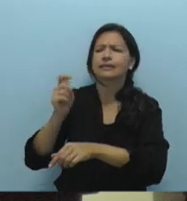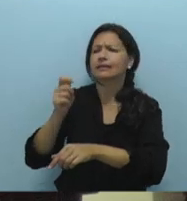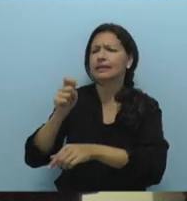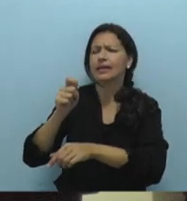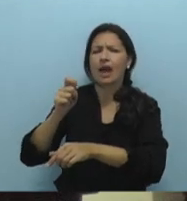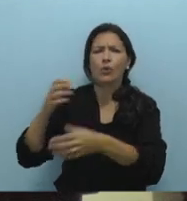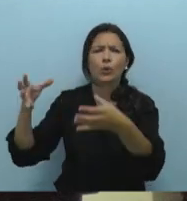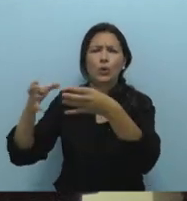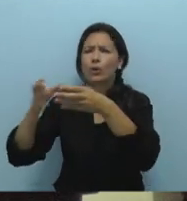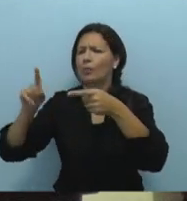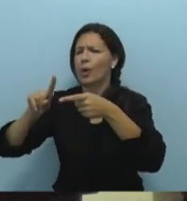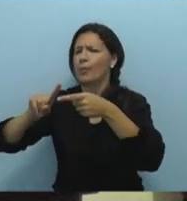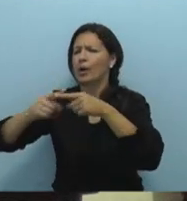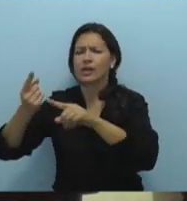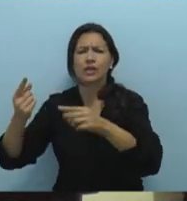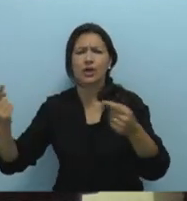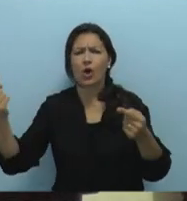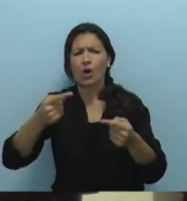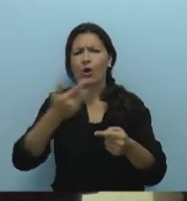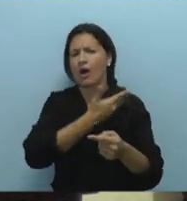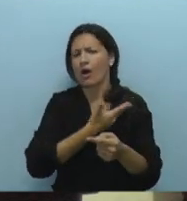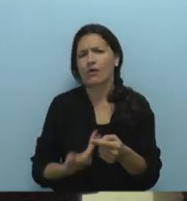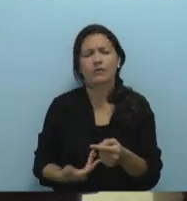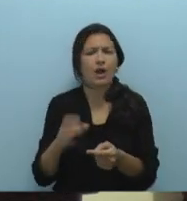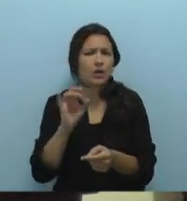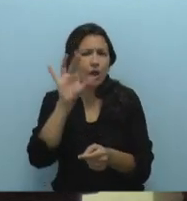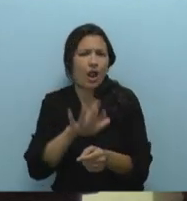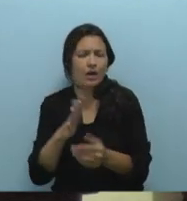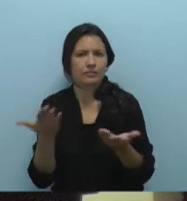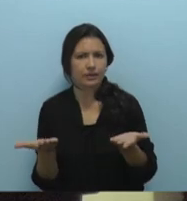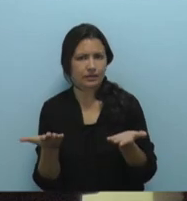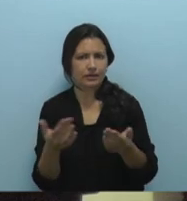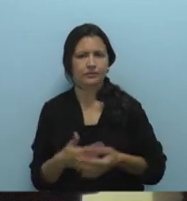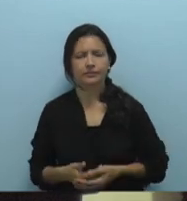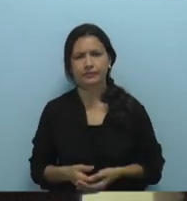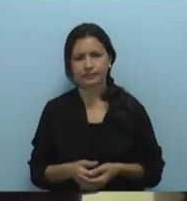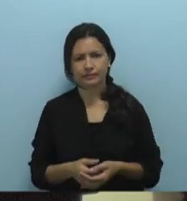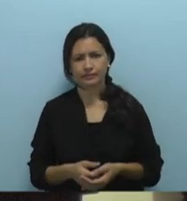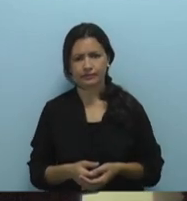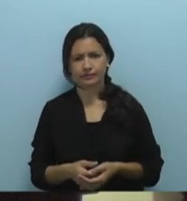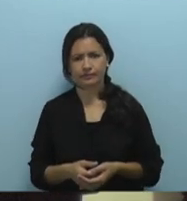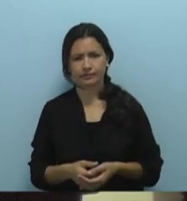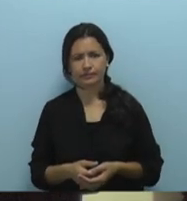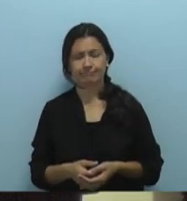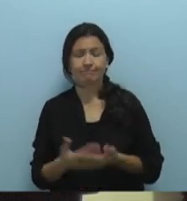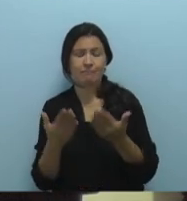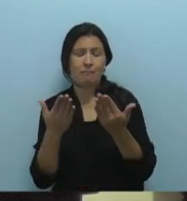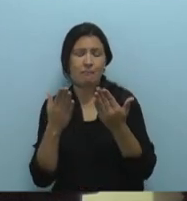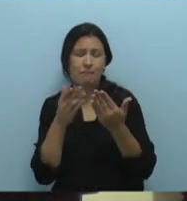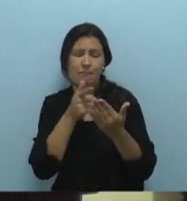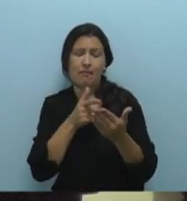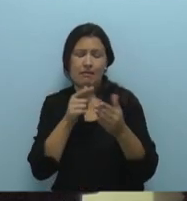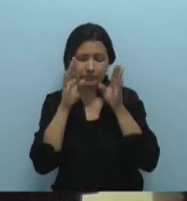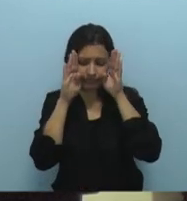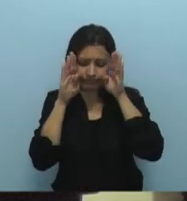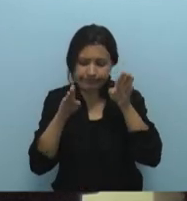política unificada que trata de hacerle un daño a su propio gobierno, como mirándose el ombligo y nada más que su